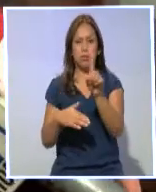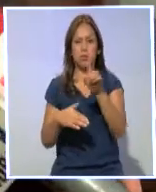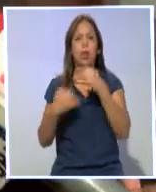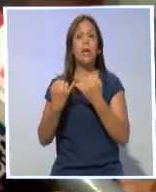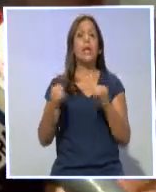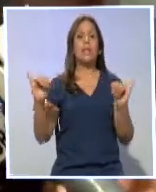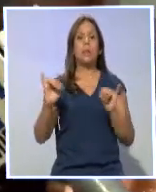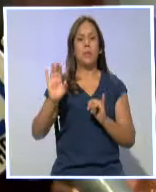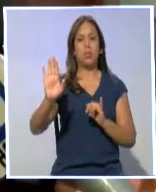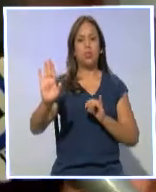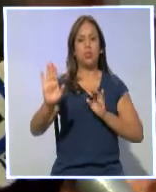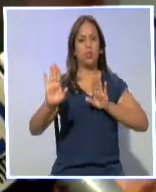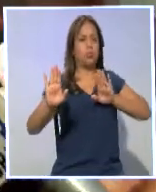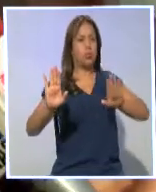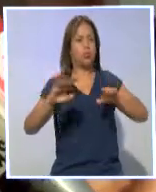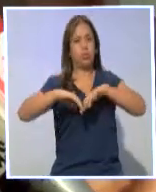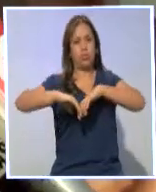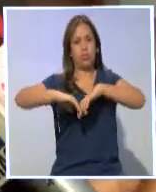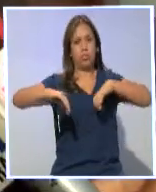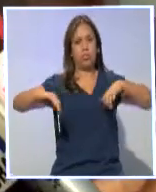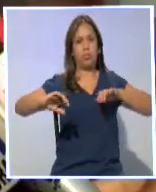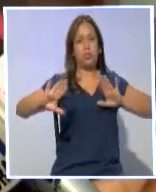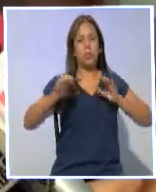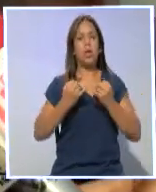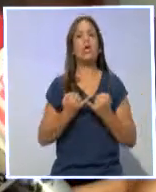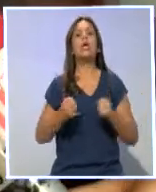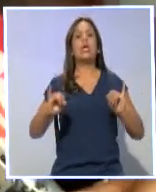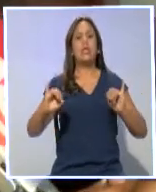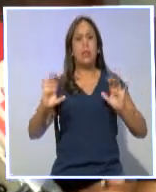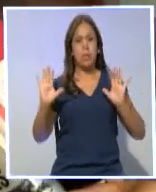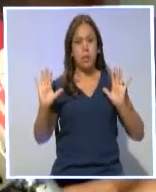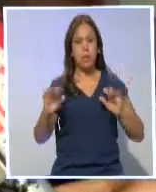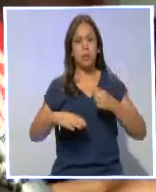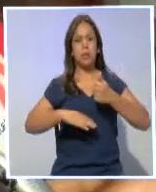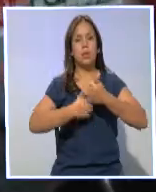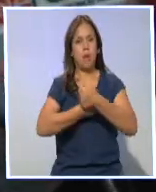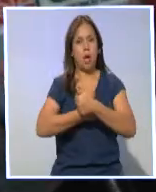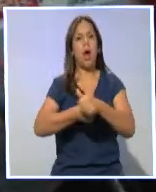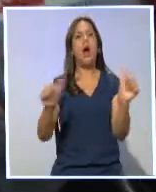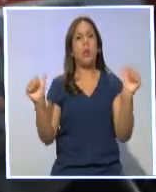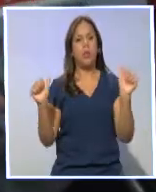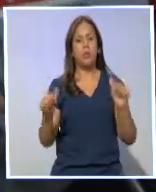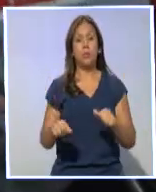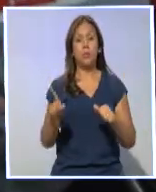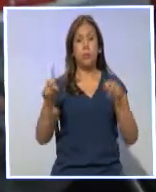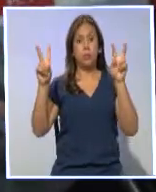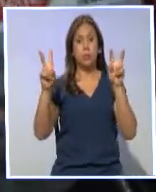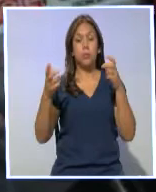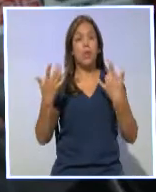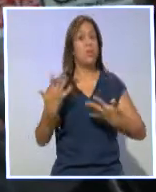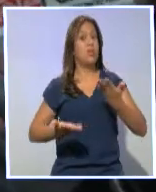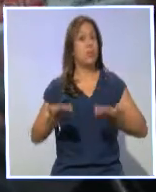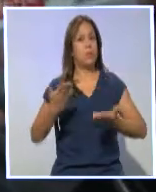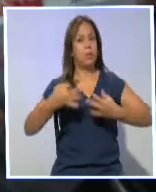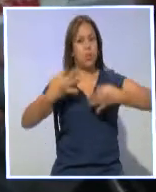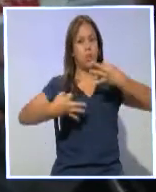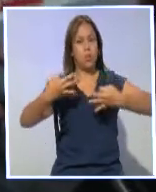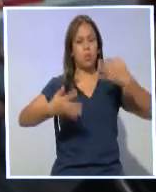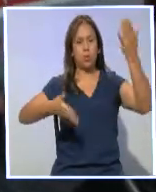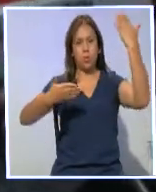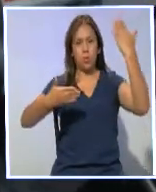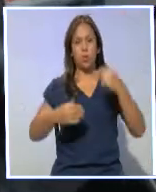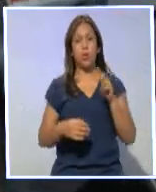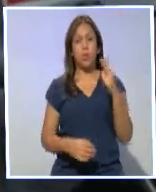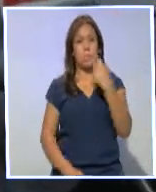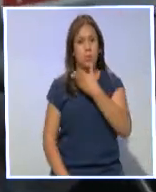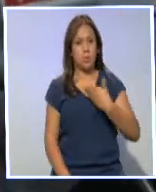que obviamente requiere de independencia, de autonomía. Con respecto al posible juicio político en contra del segundo